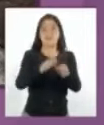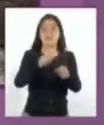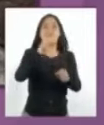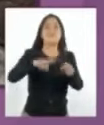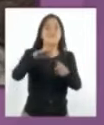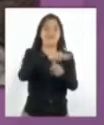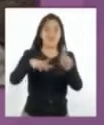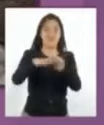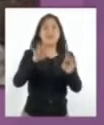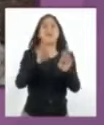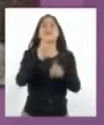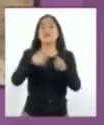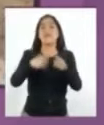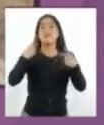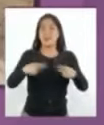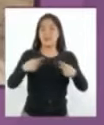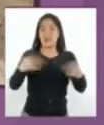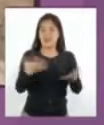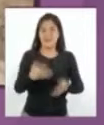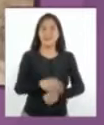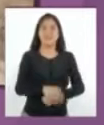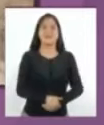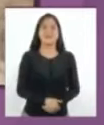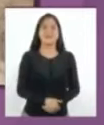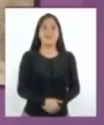las realizaron.